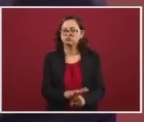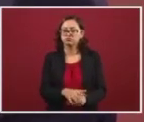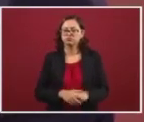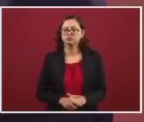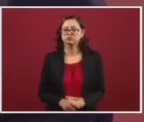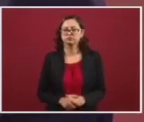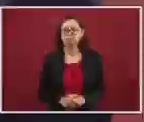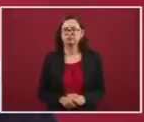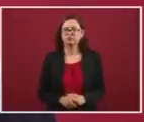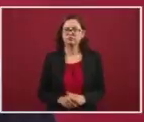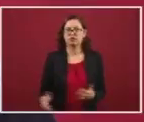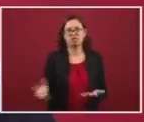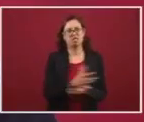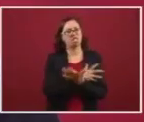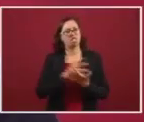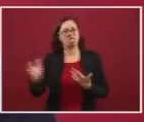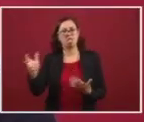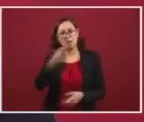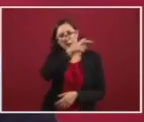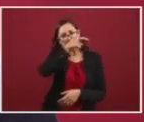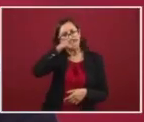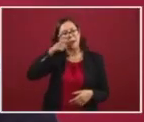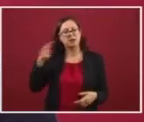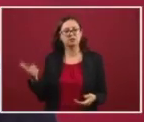que no se manden